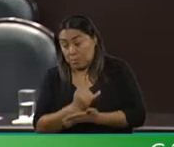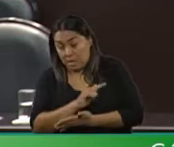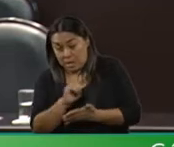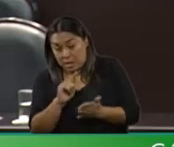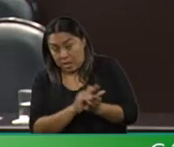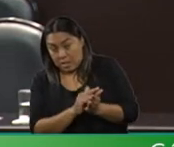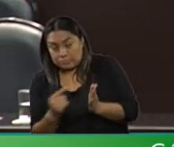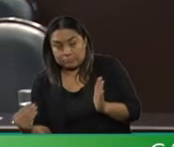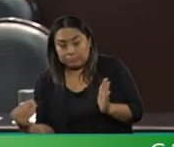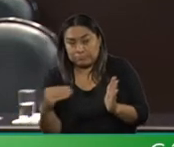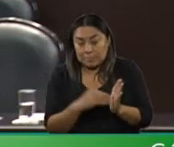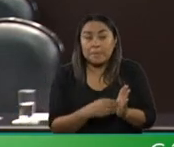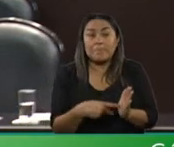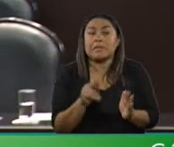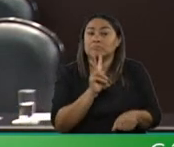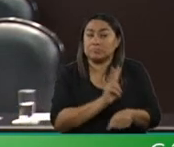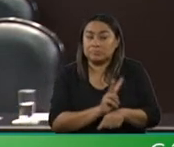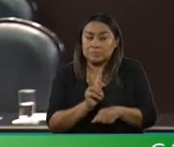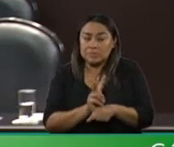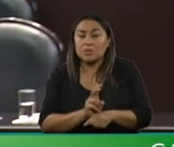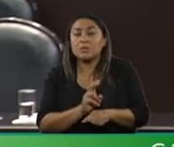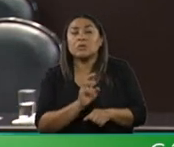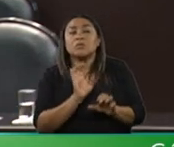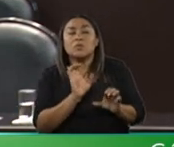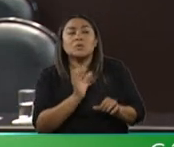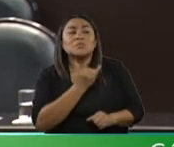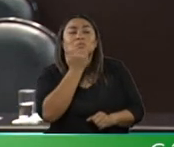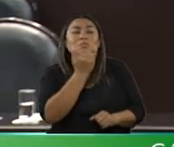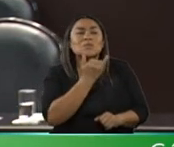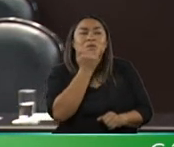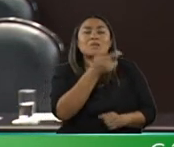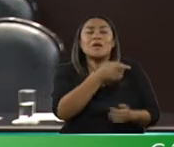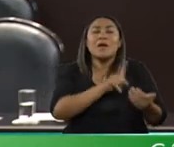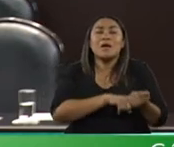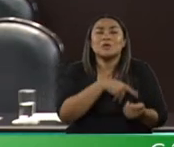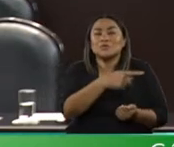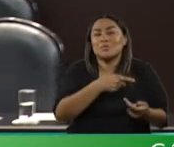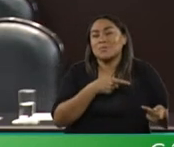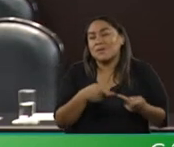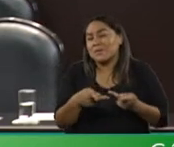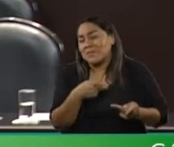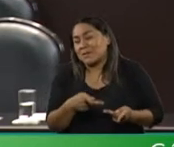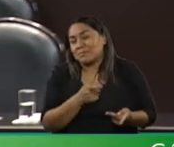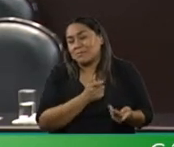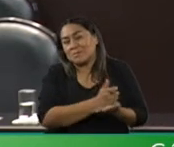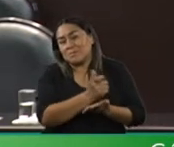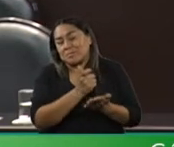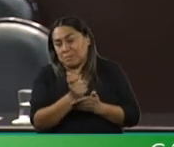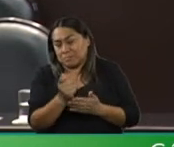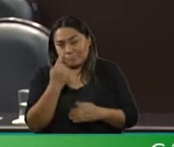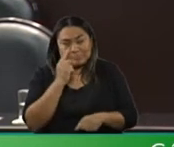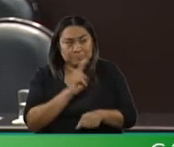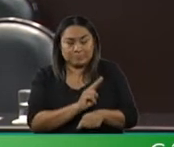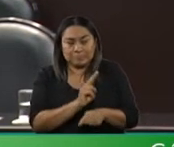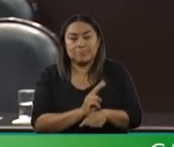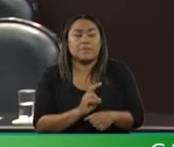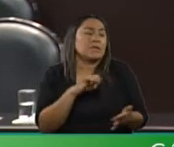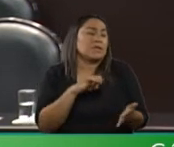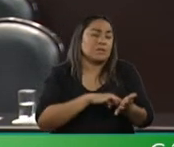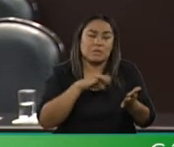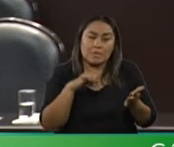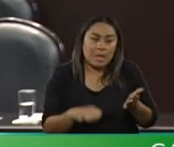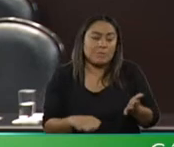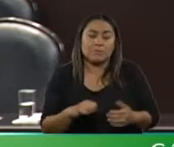no se cometan los mismos errores detectados en la instrumentación y ejecución del programa. Por ejemplo, y solamente